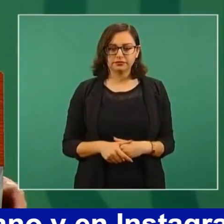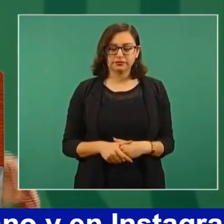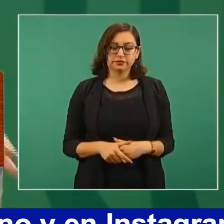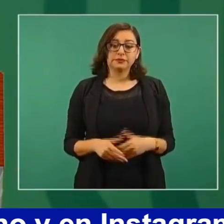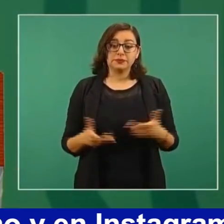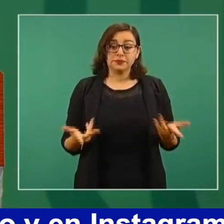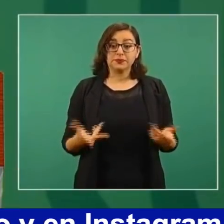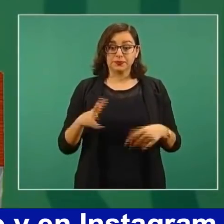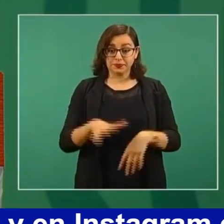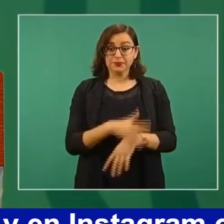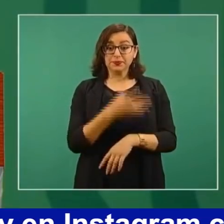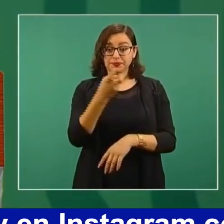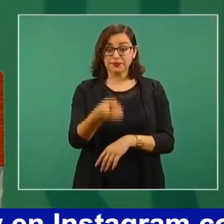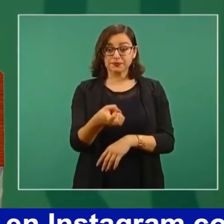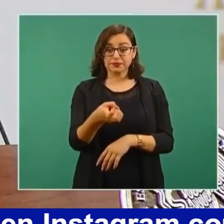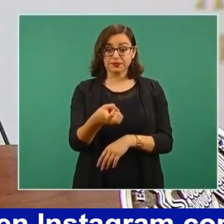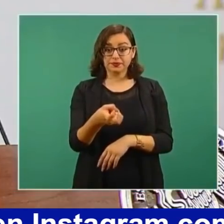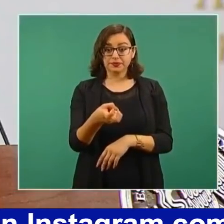Entonces, por eso,